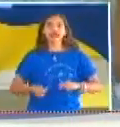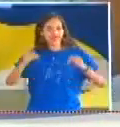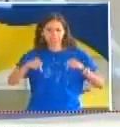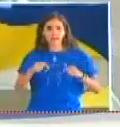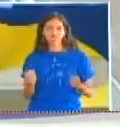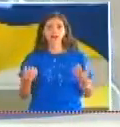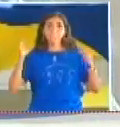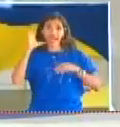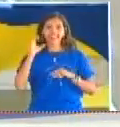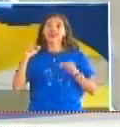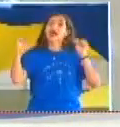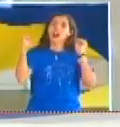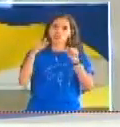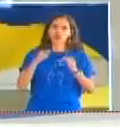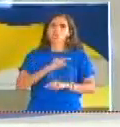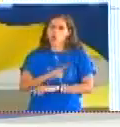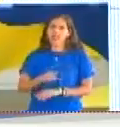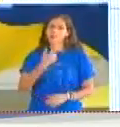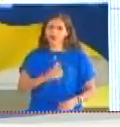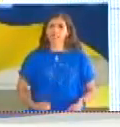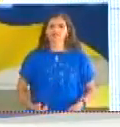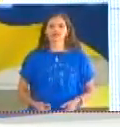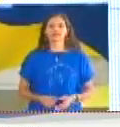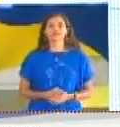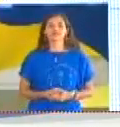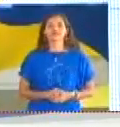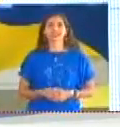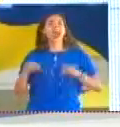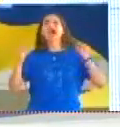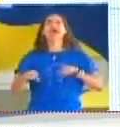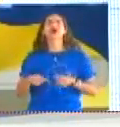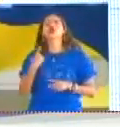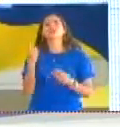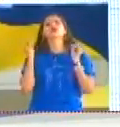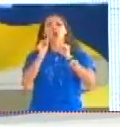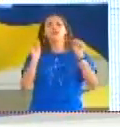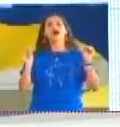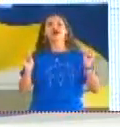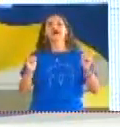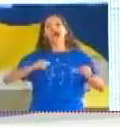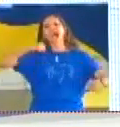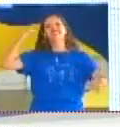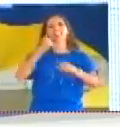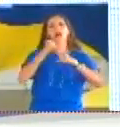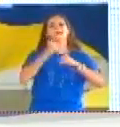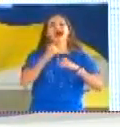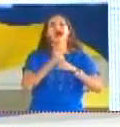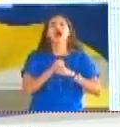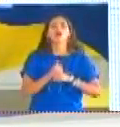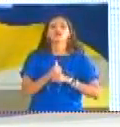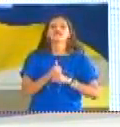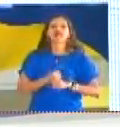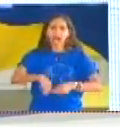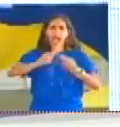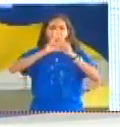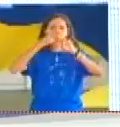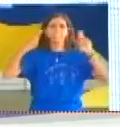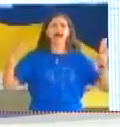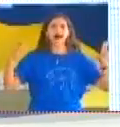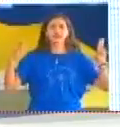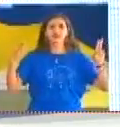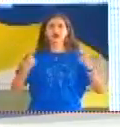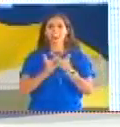país hasta que usted lo ordene, presidente. Aquí yo lo único que convoco es al trabajo, a la paz, a